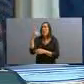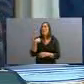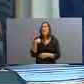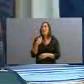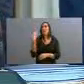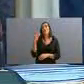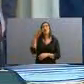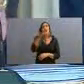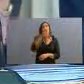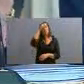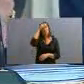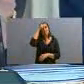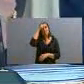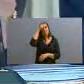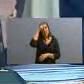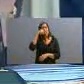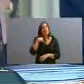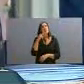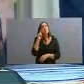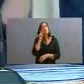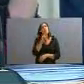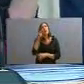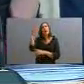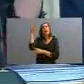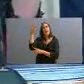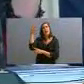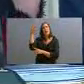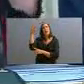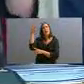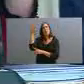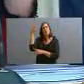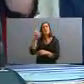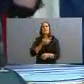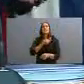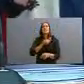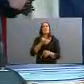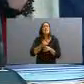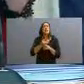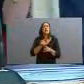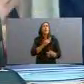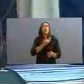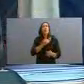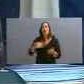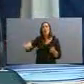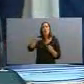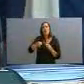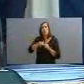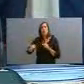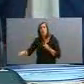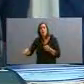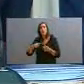a la Policía Federal, porque yo veía las cámaras siempre ubicadas en los barrios del sur, del centro, pero nunca en Barrio